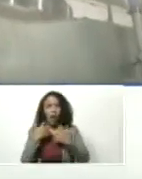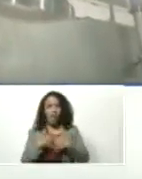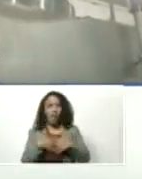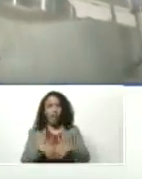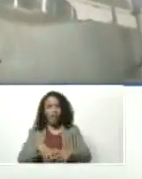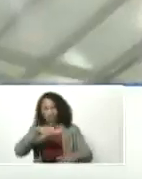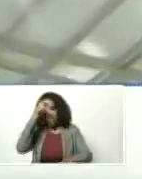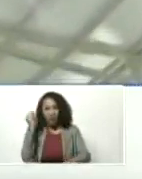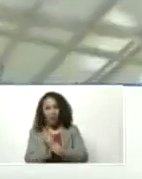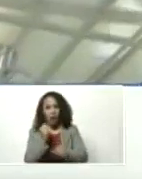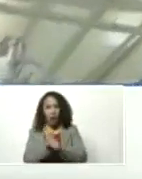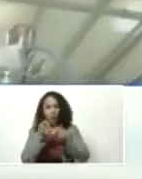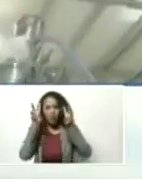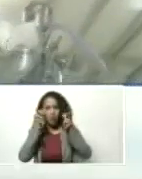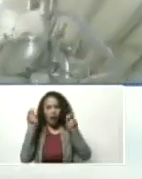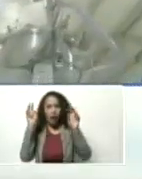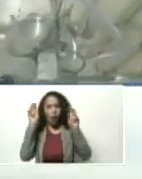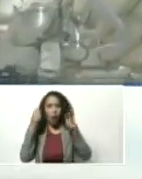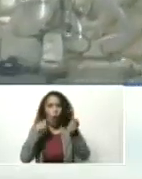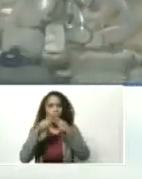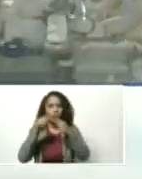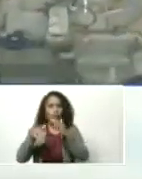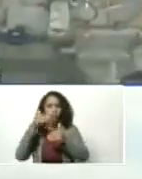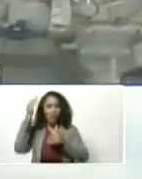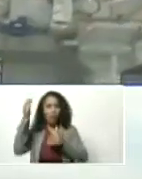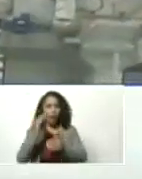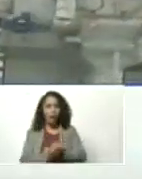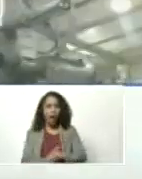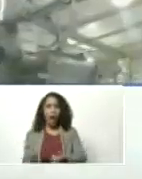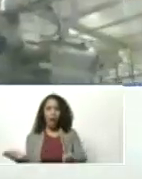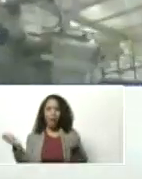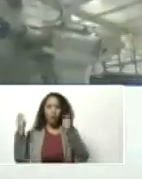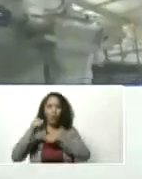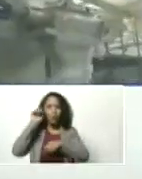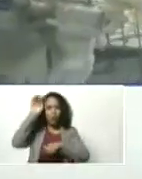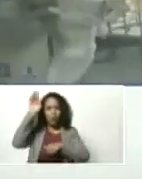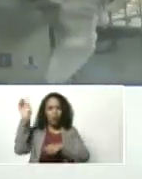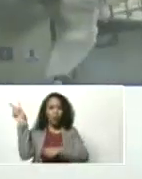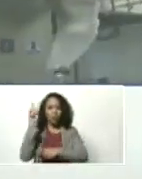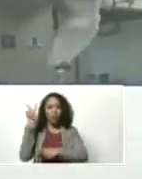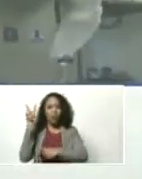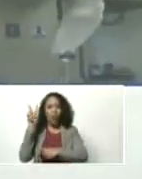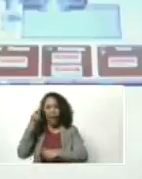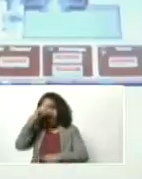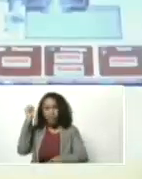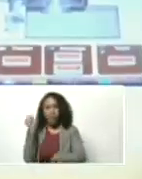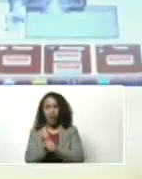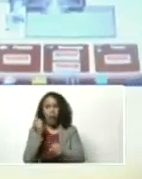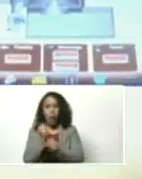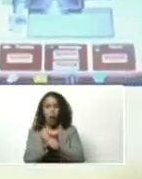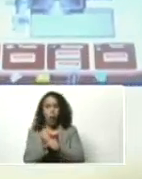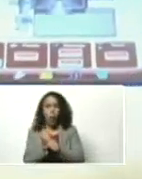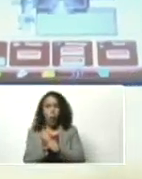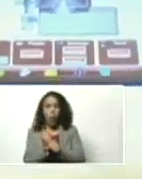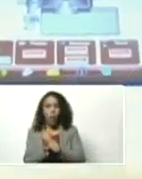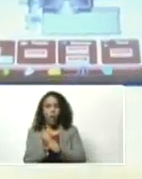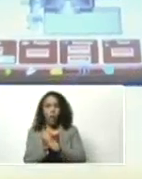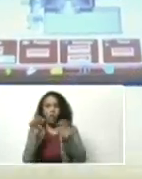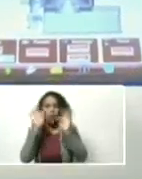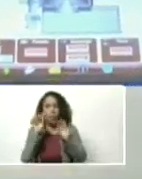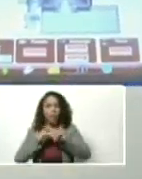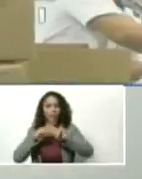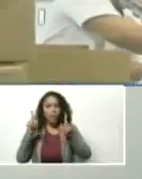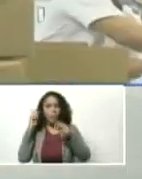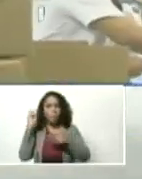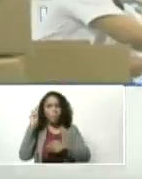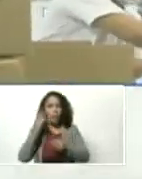al trabajo en el nuevo comercio exportador. Le apostamos el futuro de Venezuela al trabajo alternativo al petróleo.